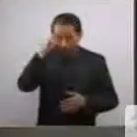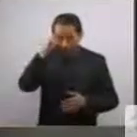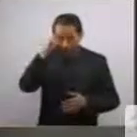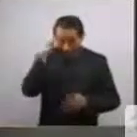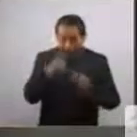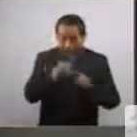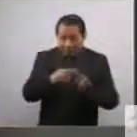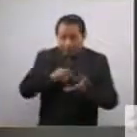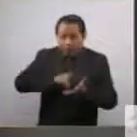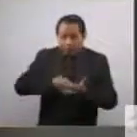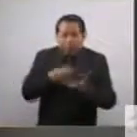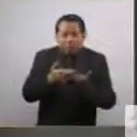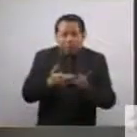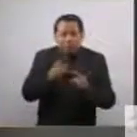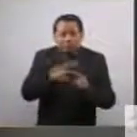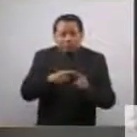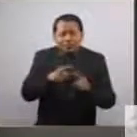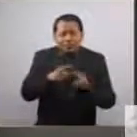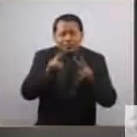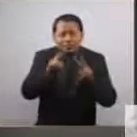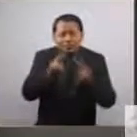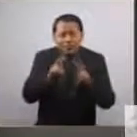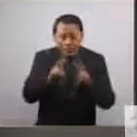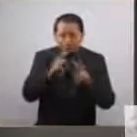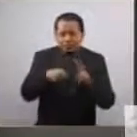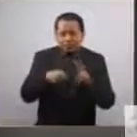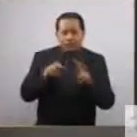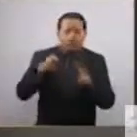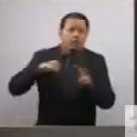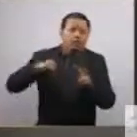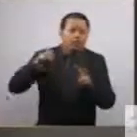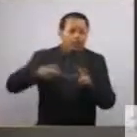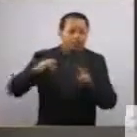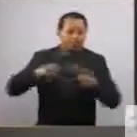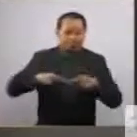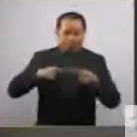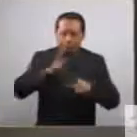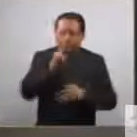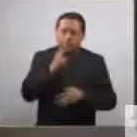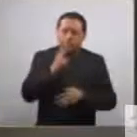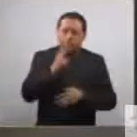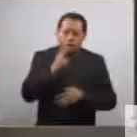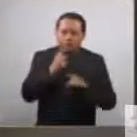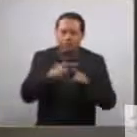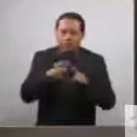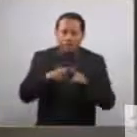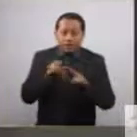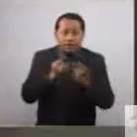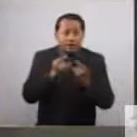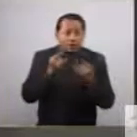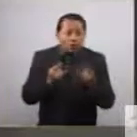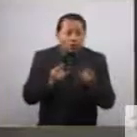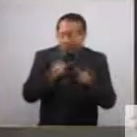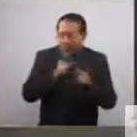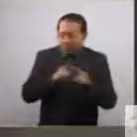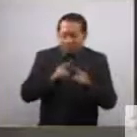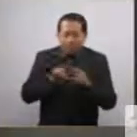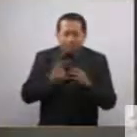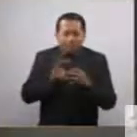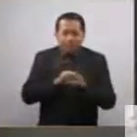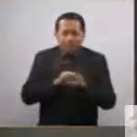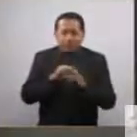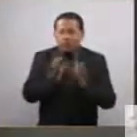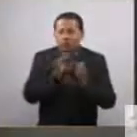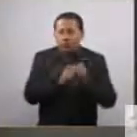climática compleja, lenguas que han utilizado nuestros antepasados y cada una de ellas tiene una gran historia muy significativa. Nuestra